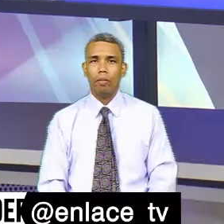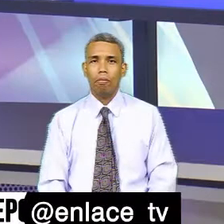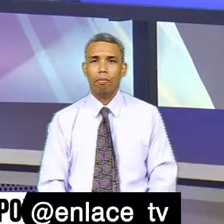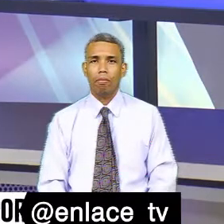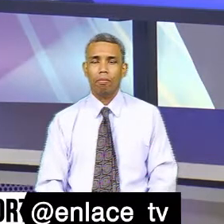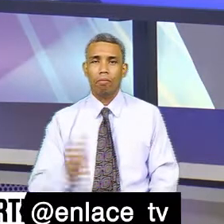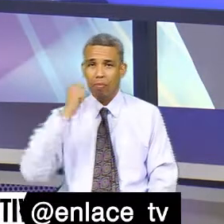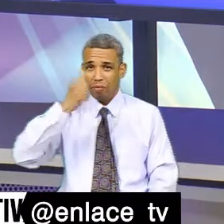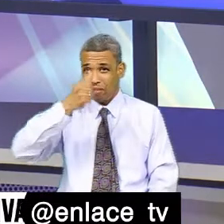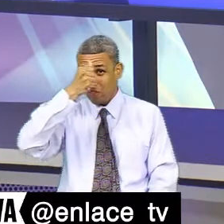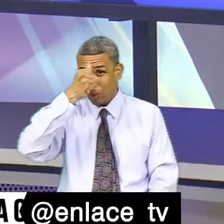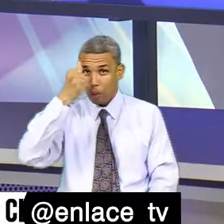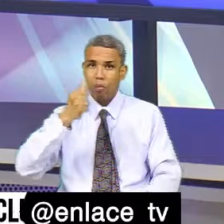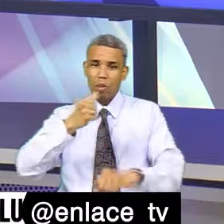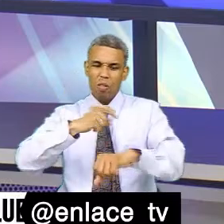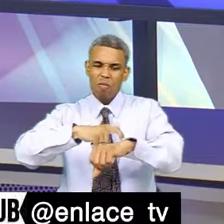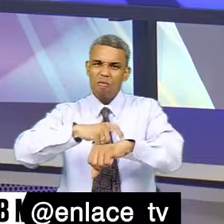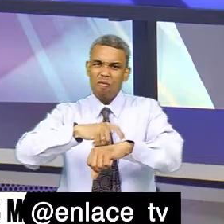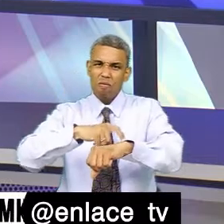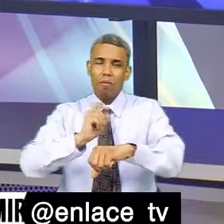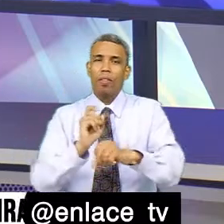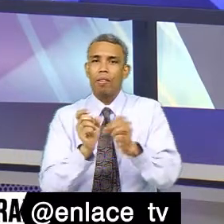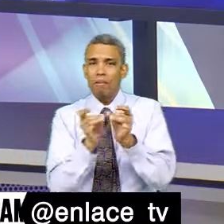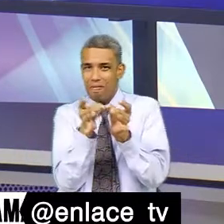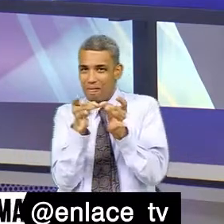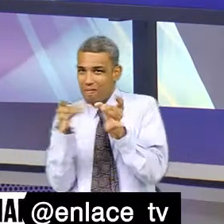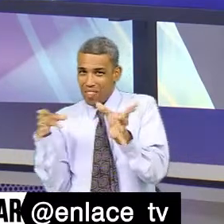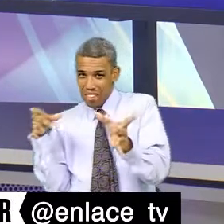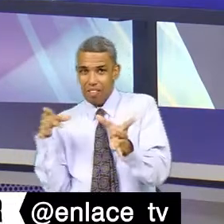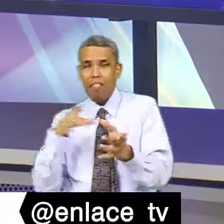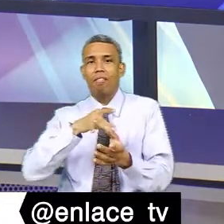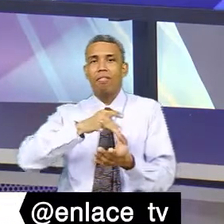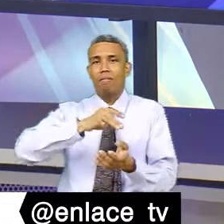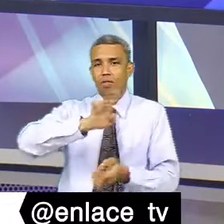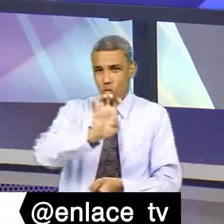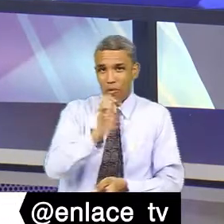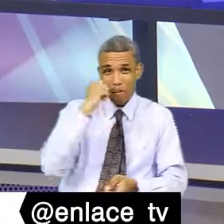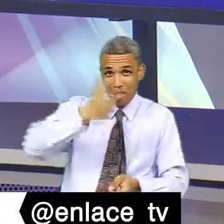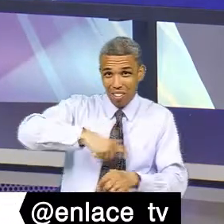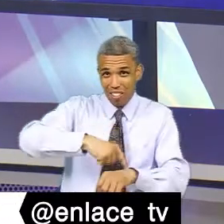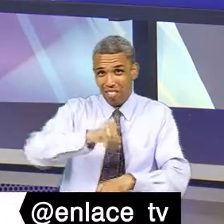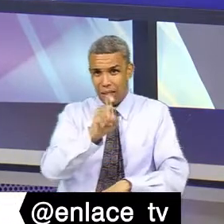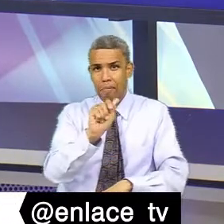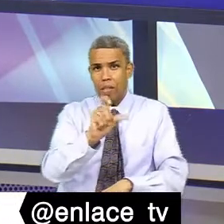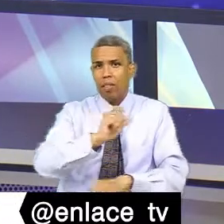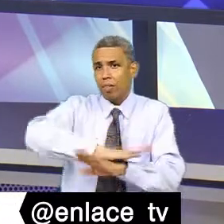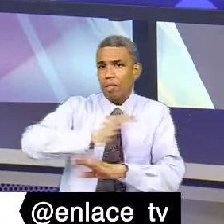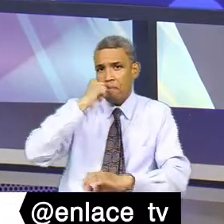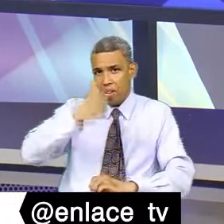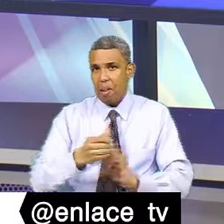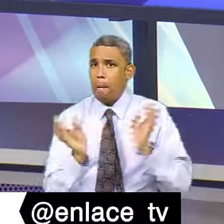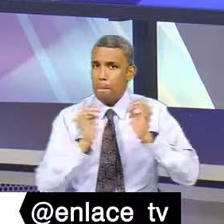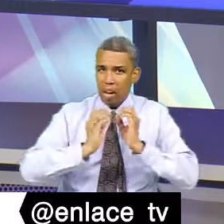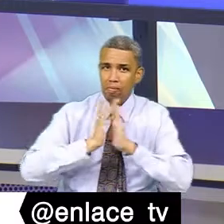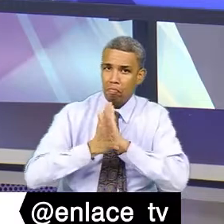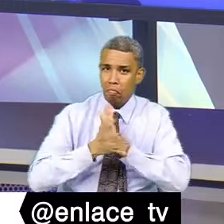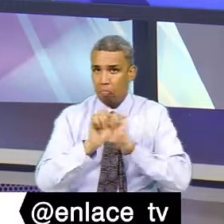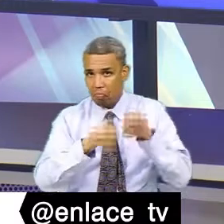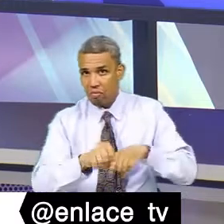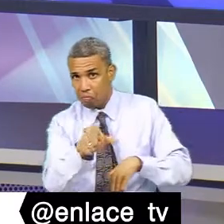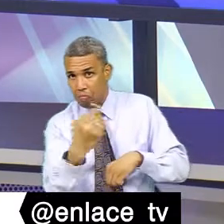Mañana domingo 9 de octubre los esperamos en una nueva emisión a partir de las 6:30 en punto de la tarde en Enlace Noticias,